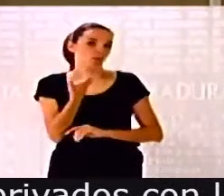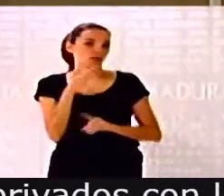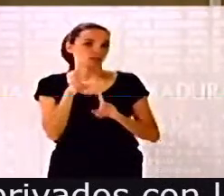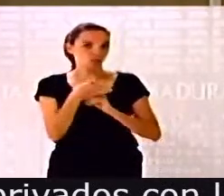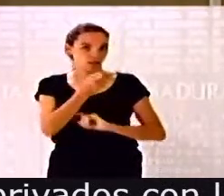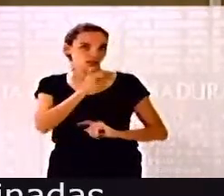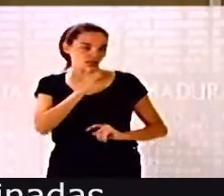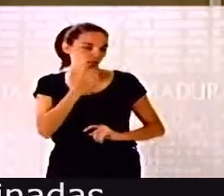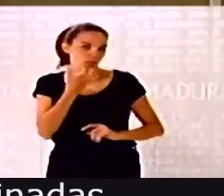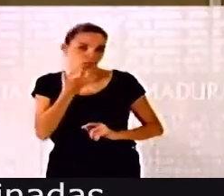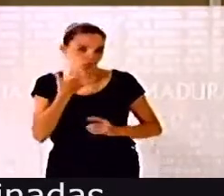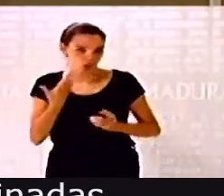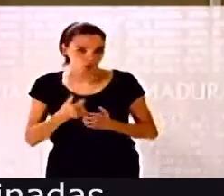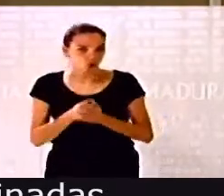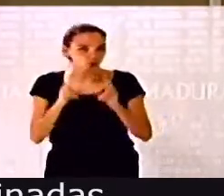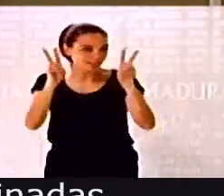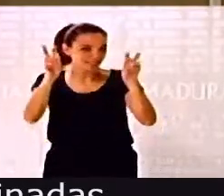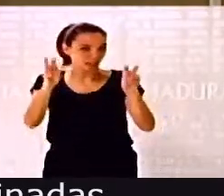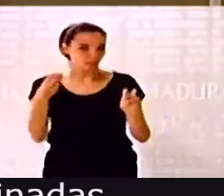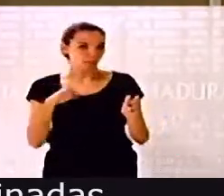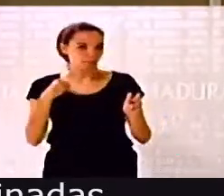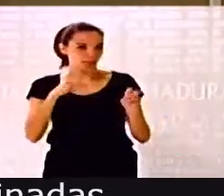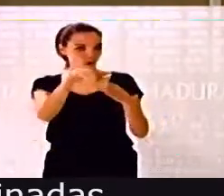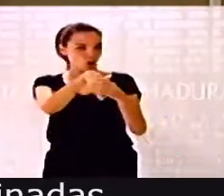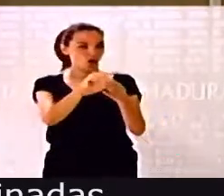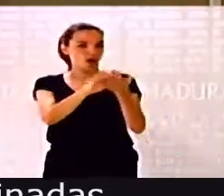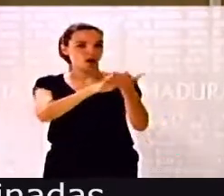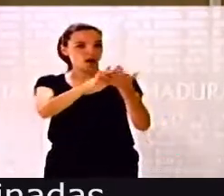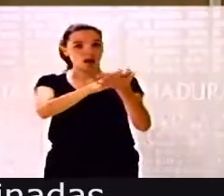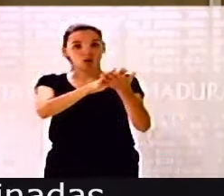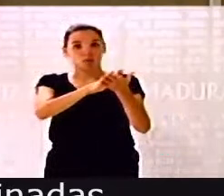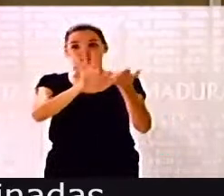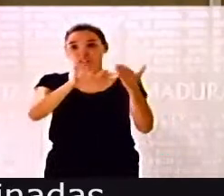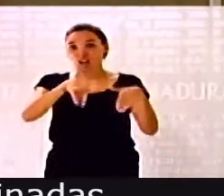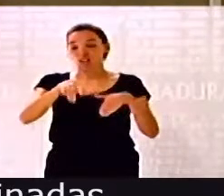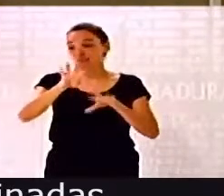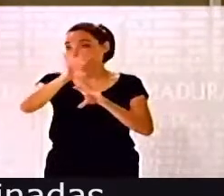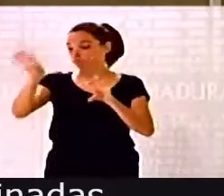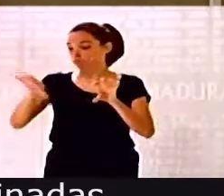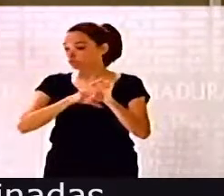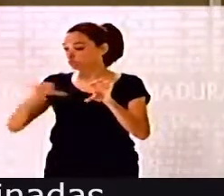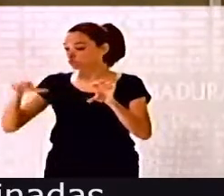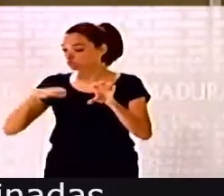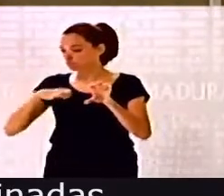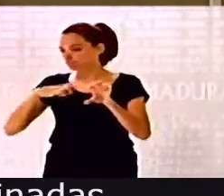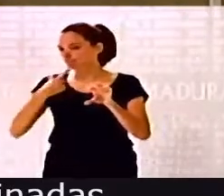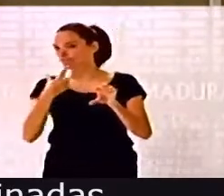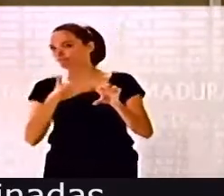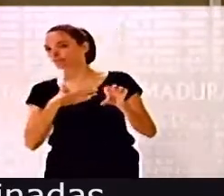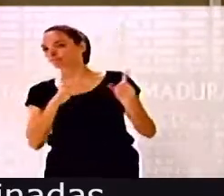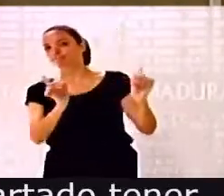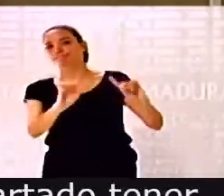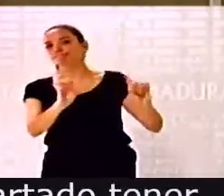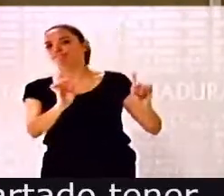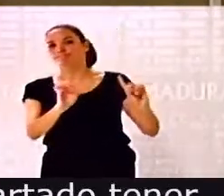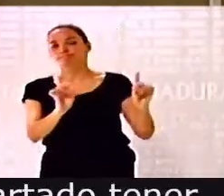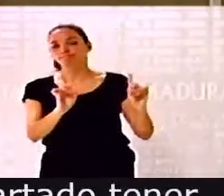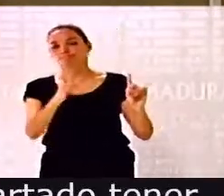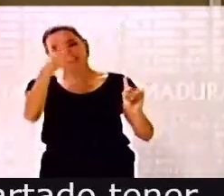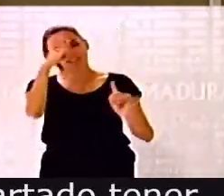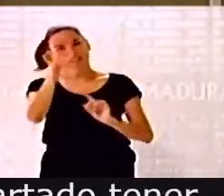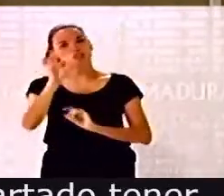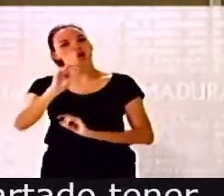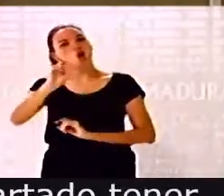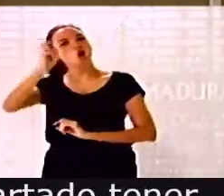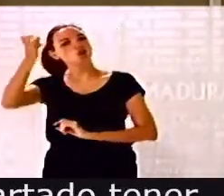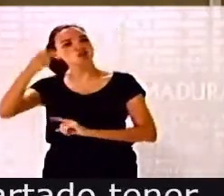críticas, pero hemos descartado todas las comunidades autónomas tener que tomar decisiones de otra